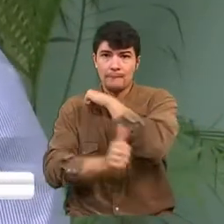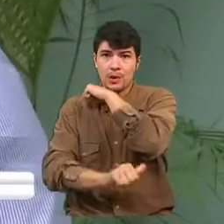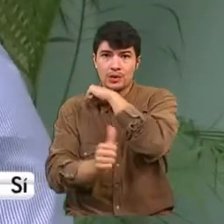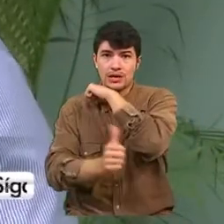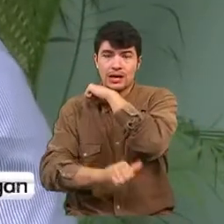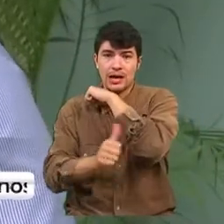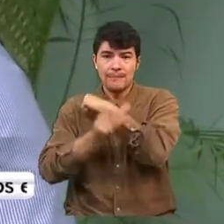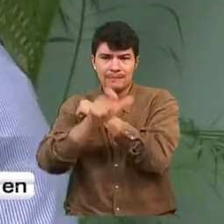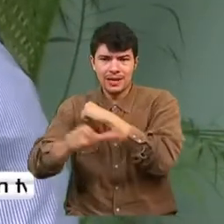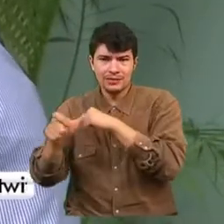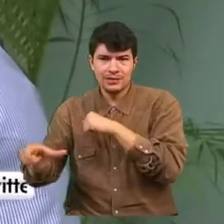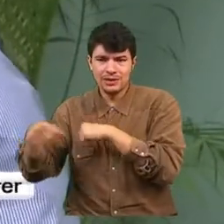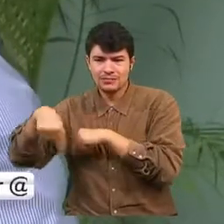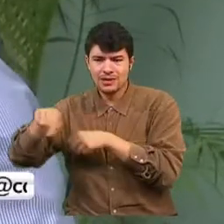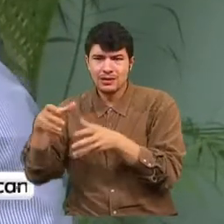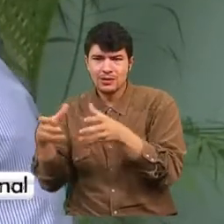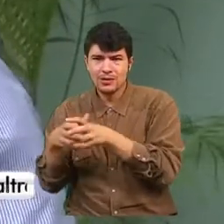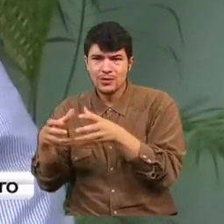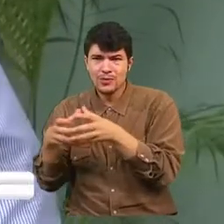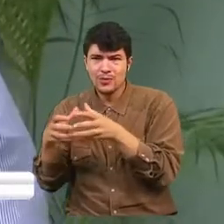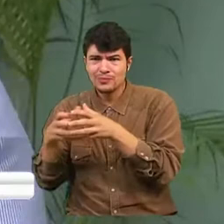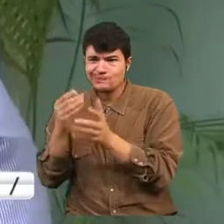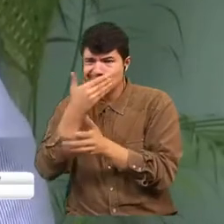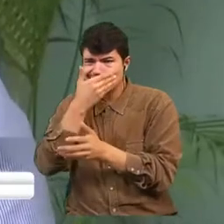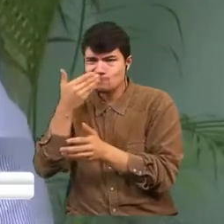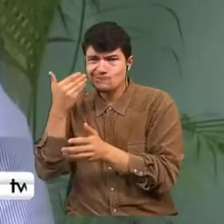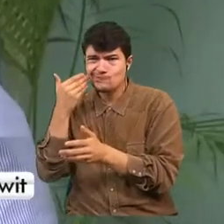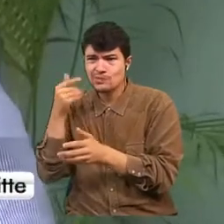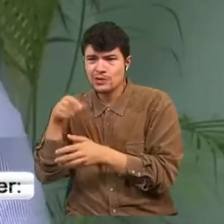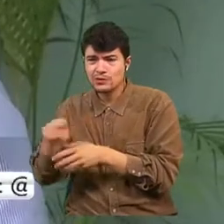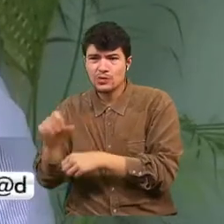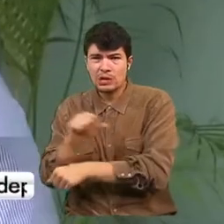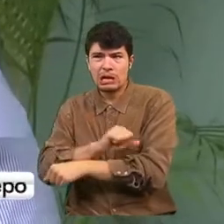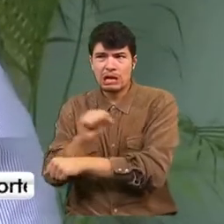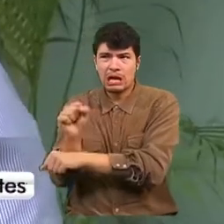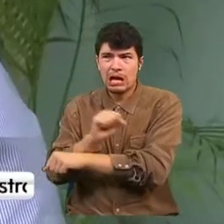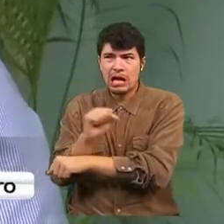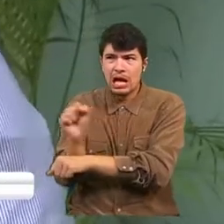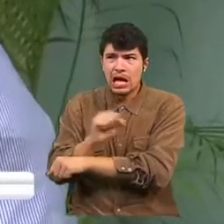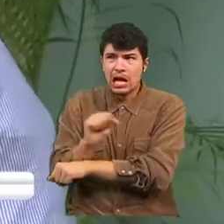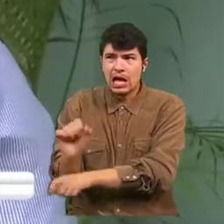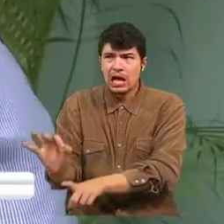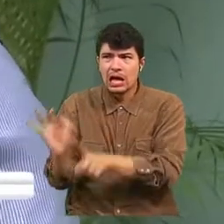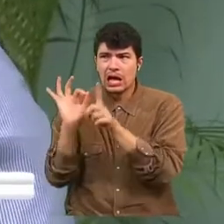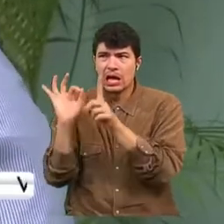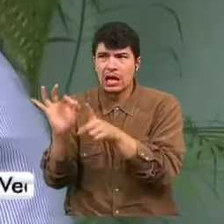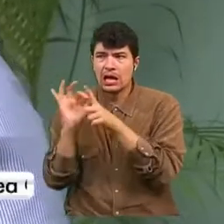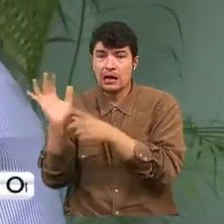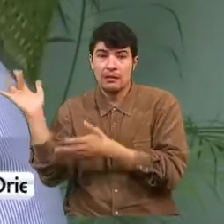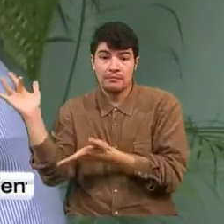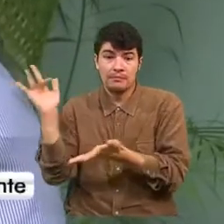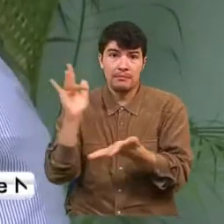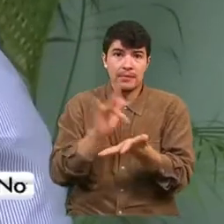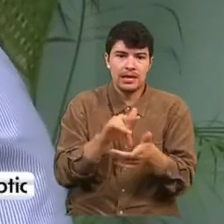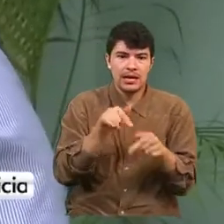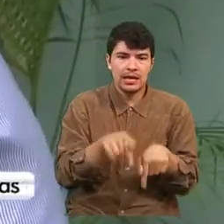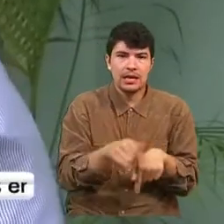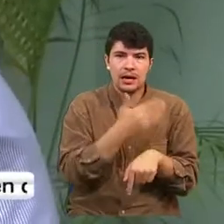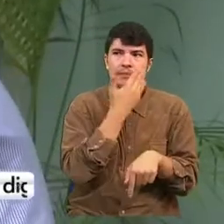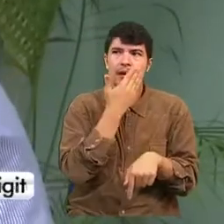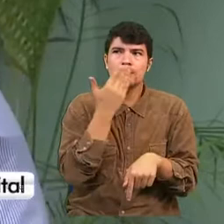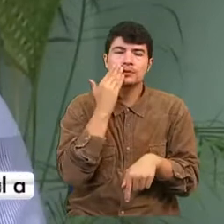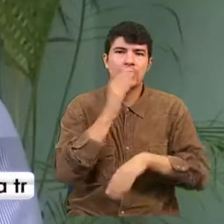están viniendo bandas organizadas con sus vehículos último modelo y vienen a robar